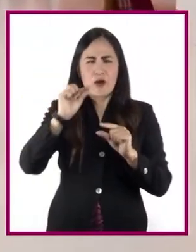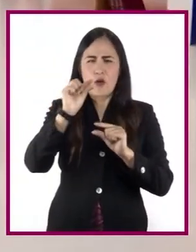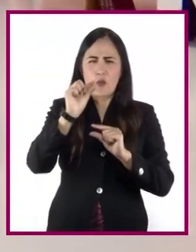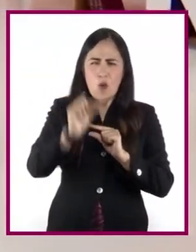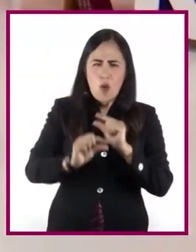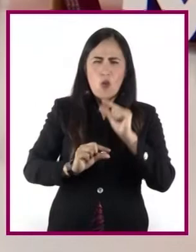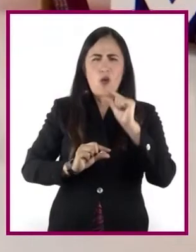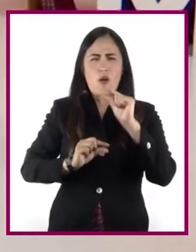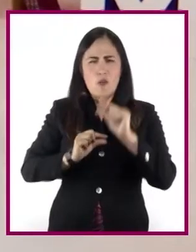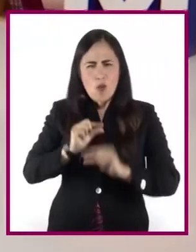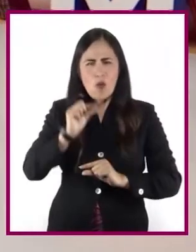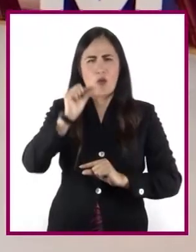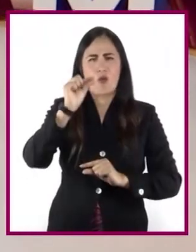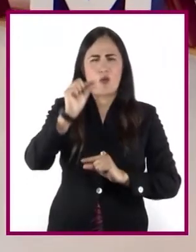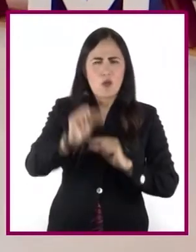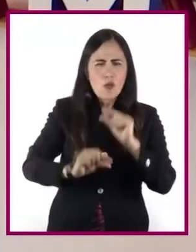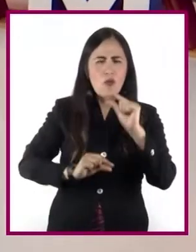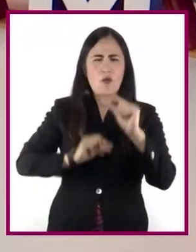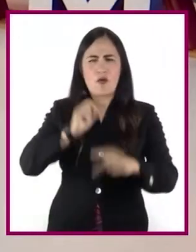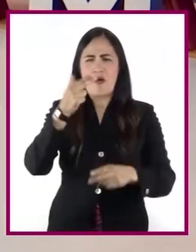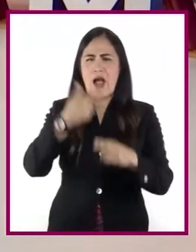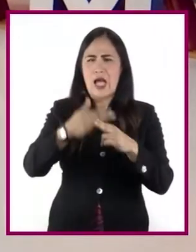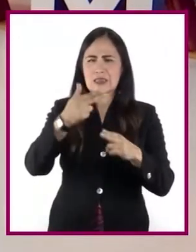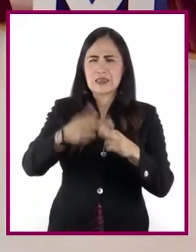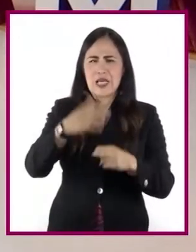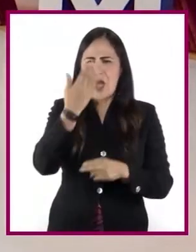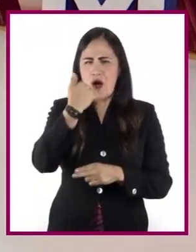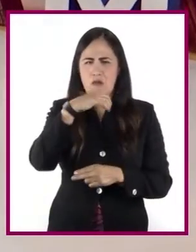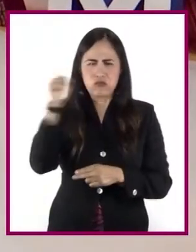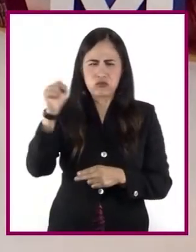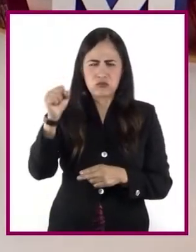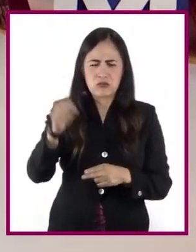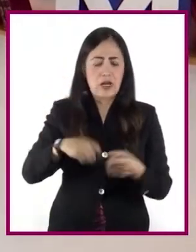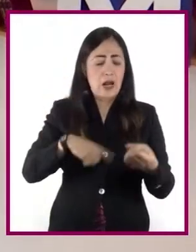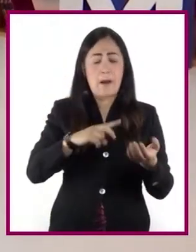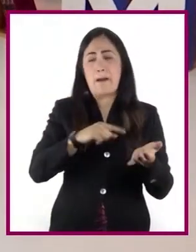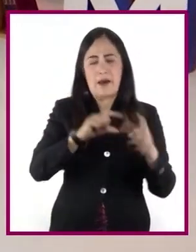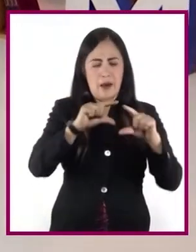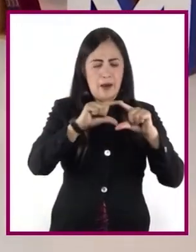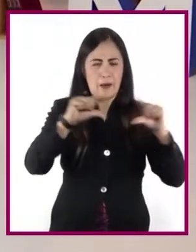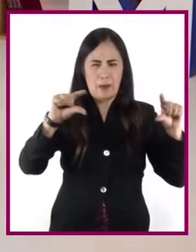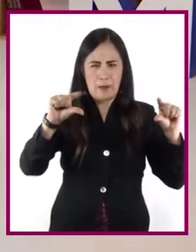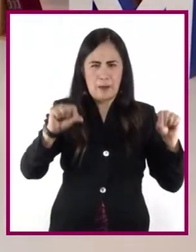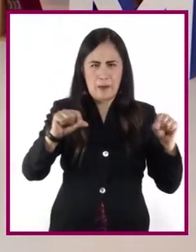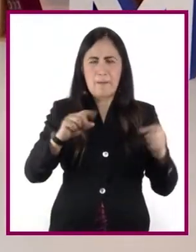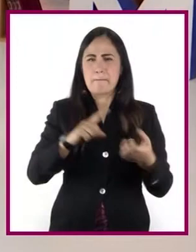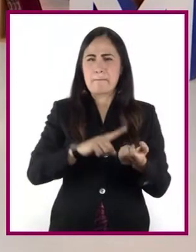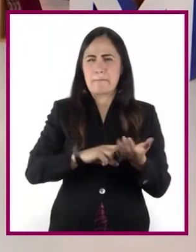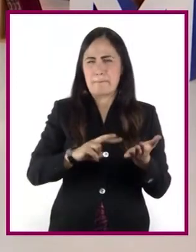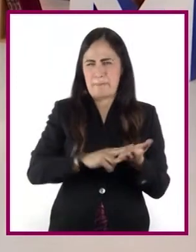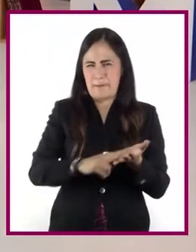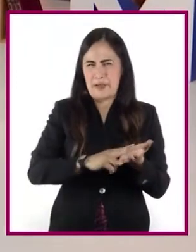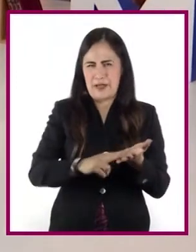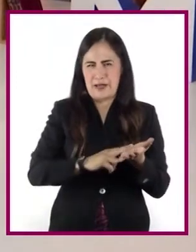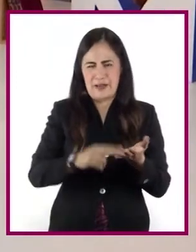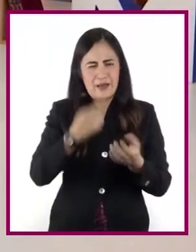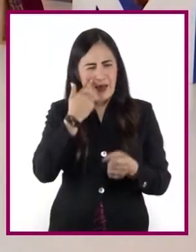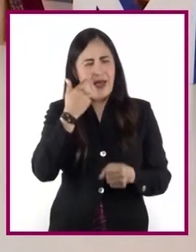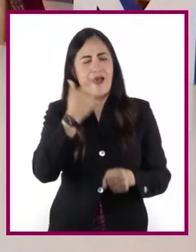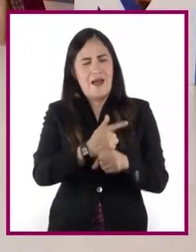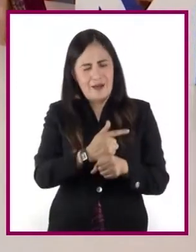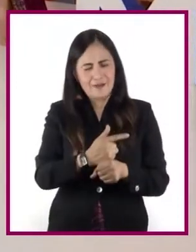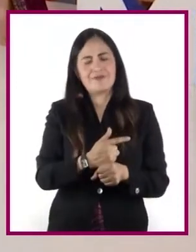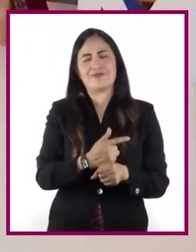y creciendo como profesional. Las oraciones en verde nos permiten ver tales aspectos y los